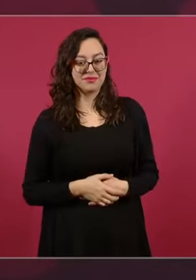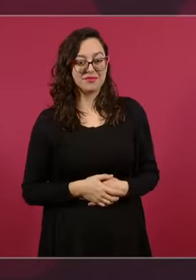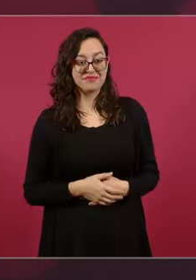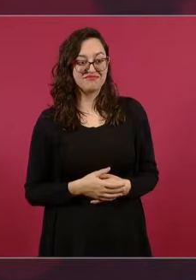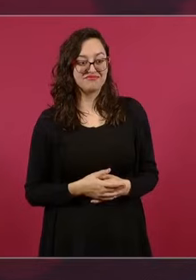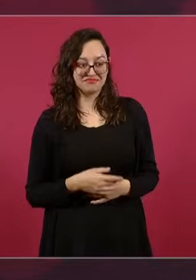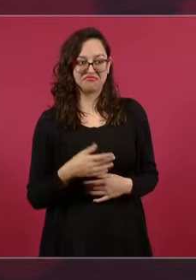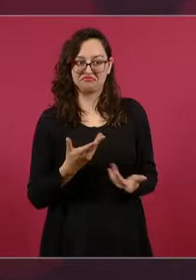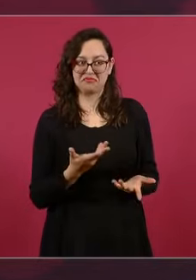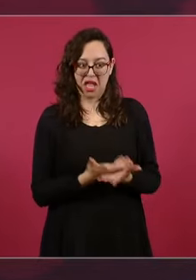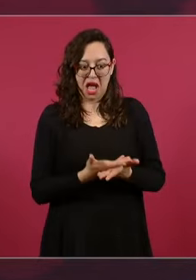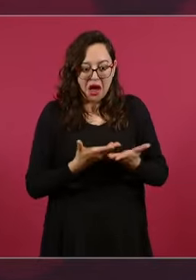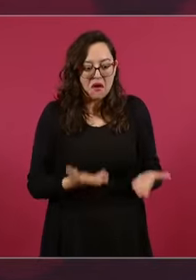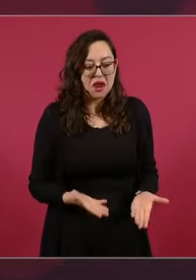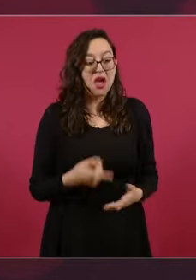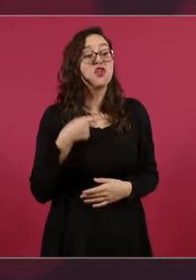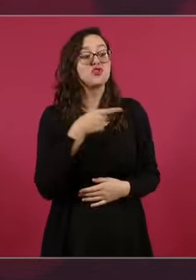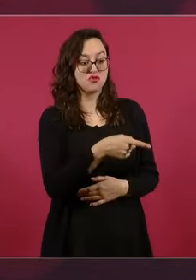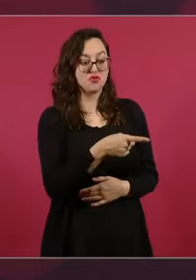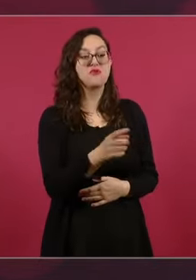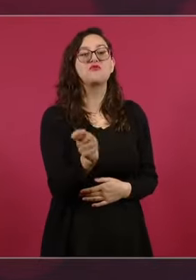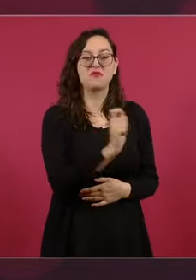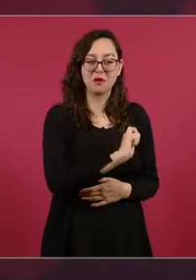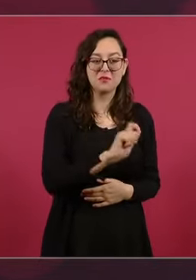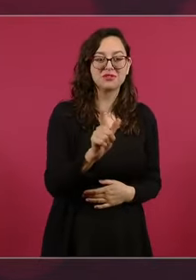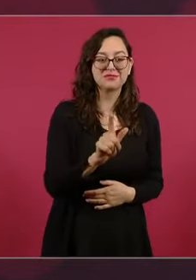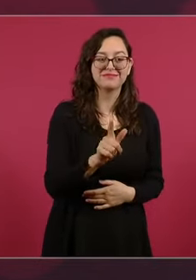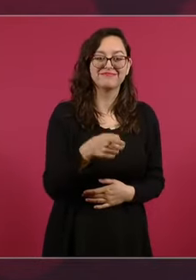Y ahora estoy seguro